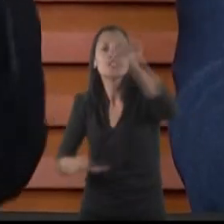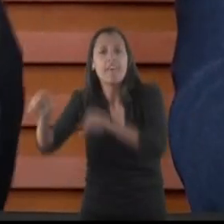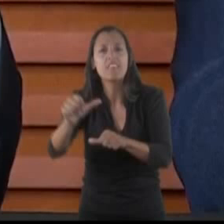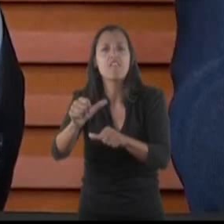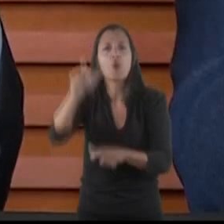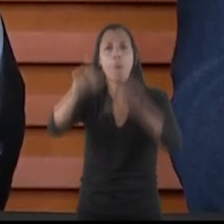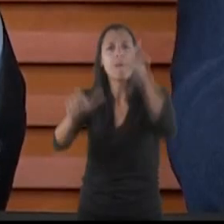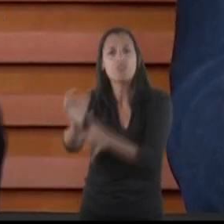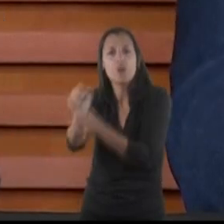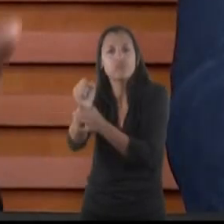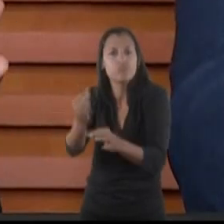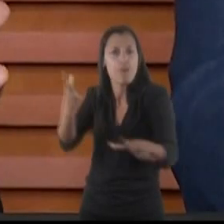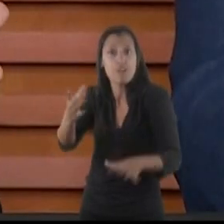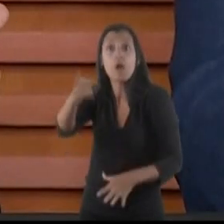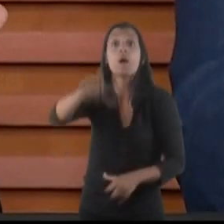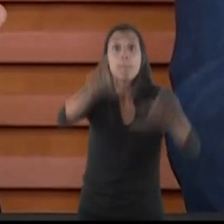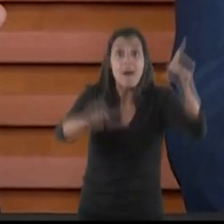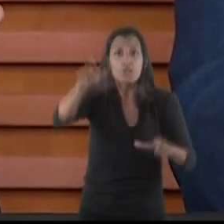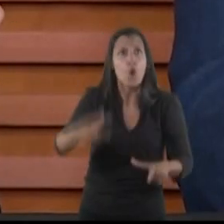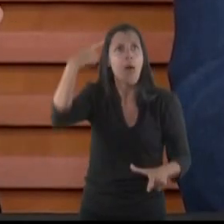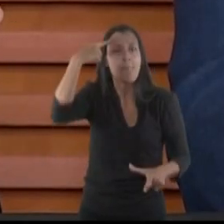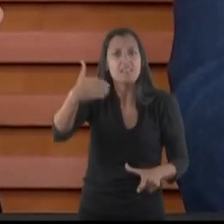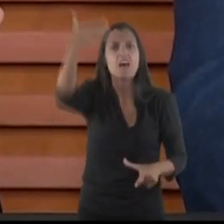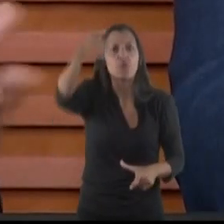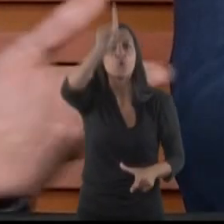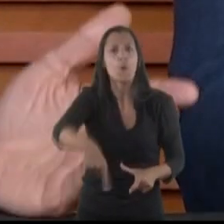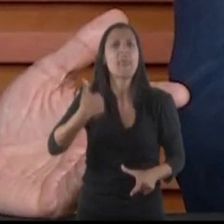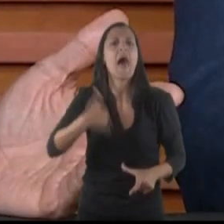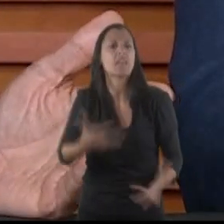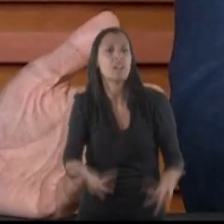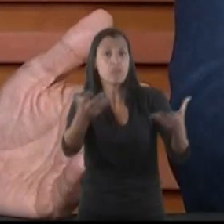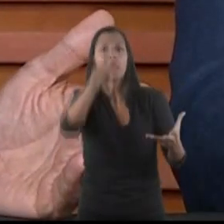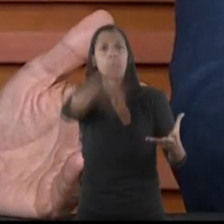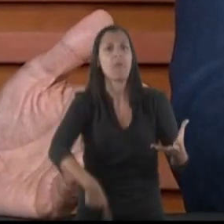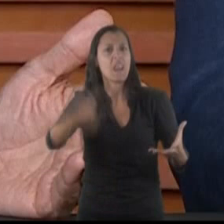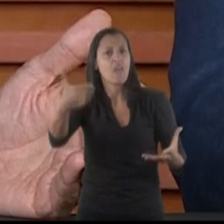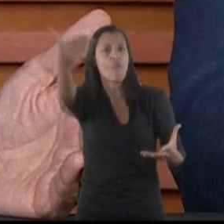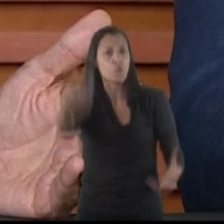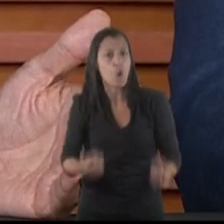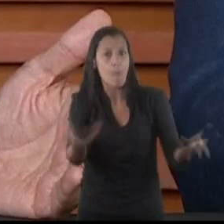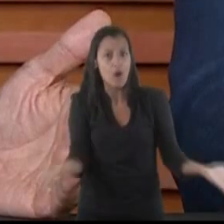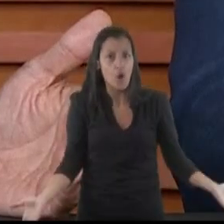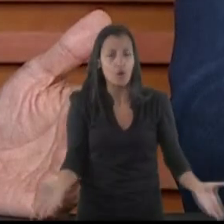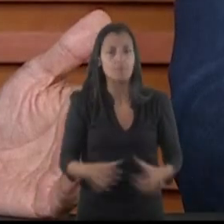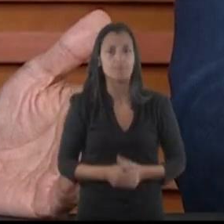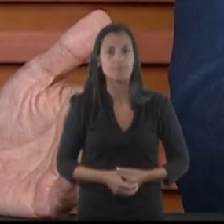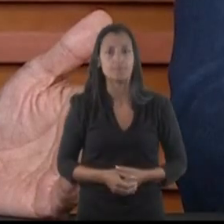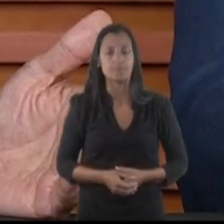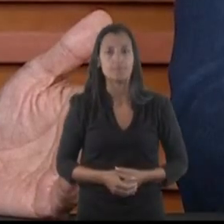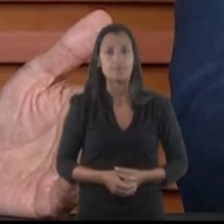cabezas pensando el desarrollo argentino, y eso es el futuro. Eso es el